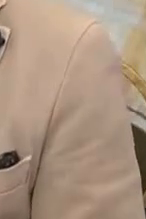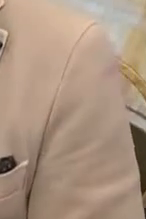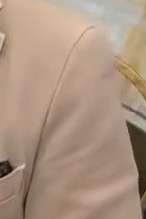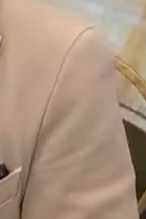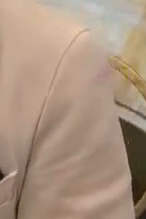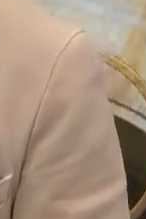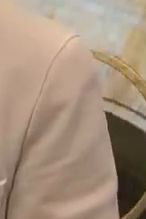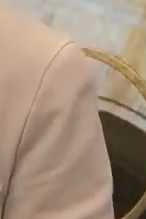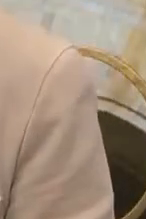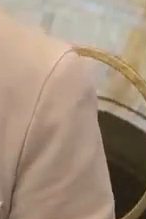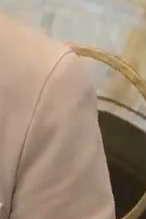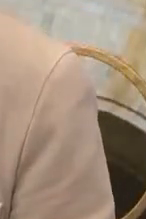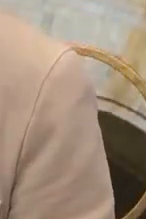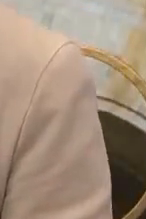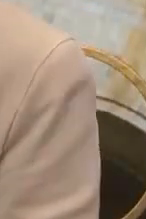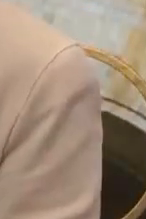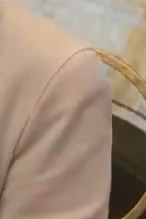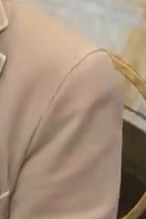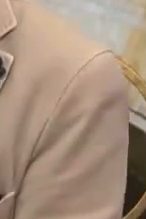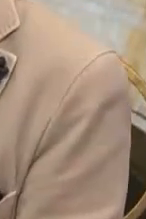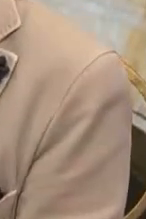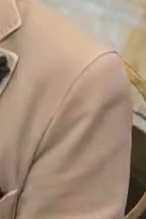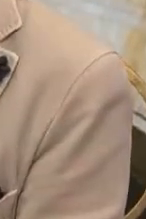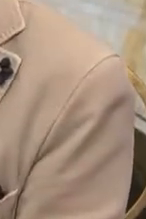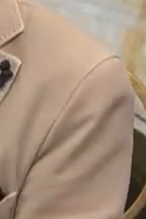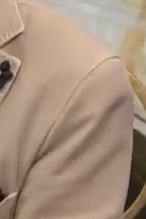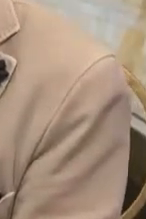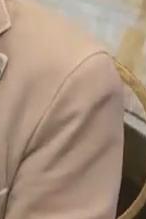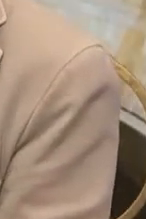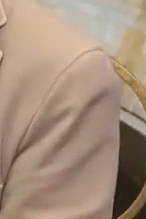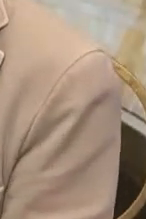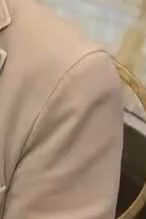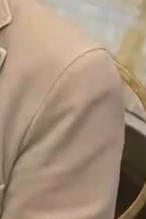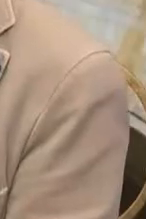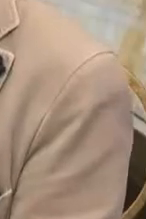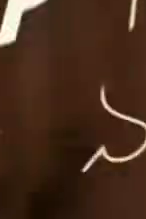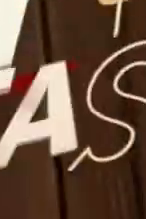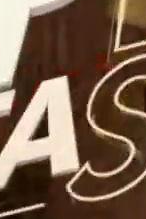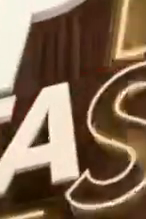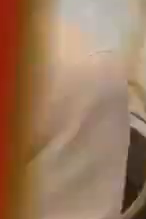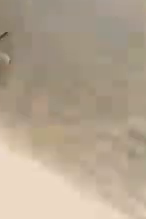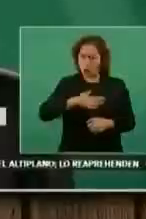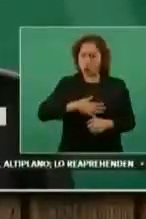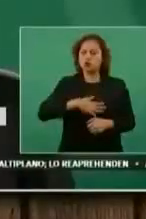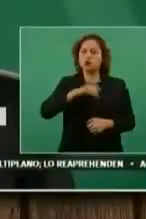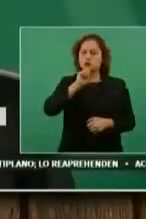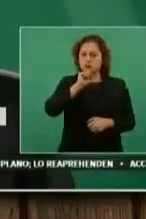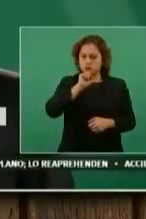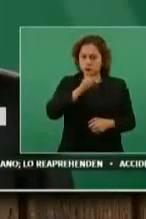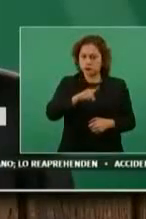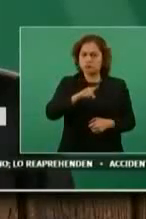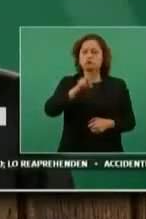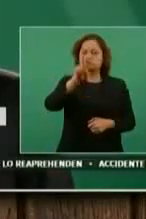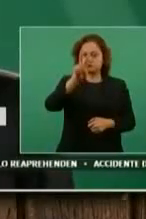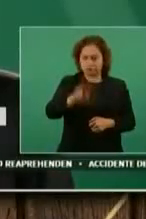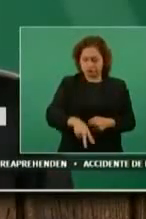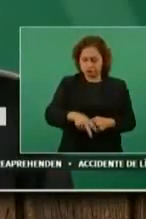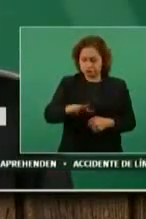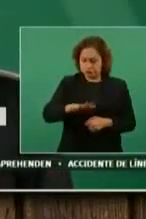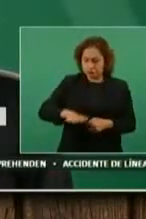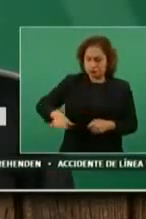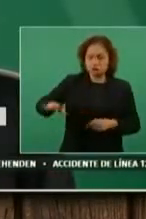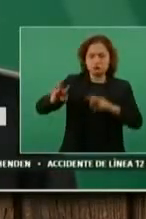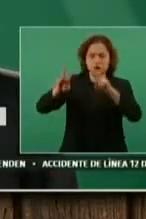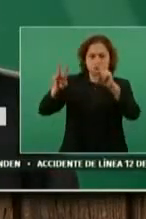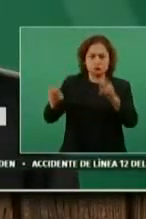cuestionado nuevamente por lo ocurrido en la línea 12 del metro durante la mañanera. Esto fue lo que comentó. Va a haber justicia.